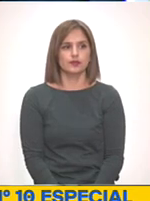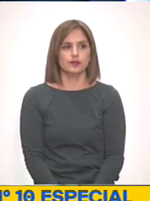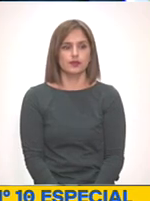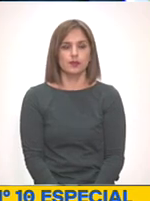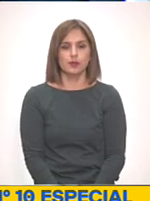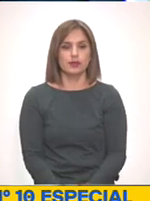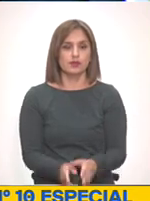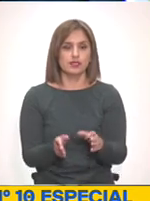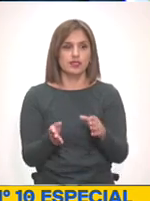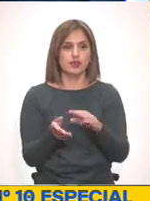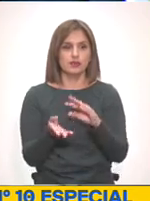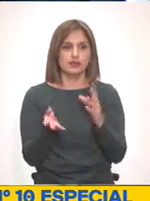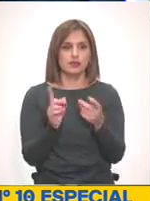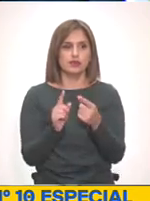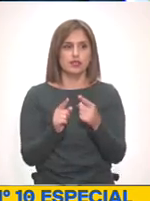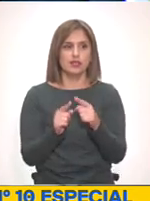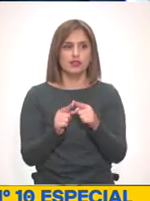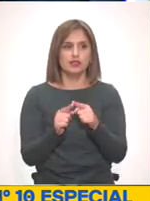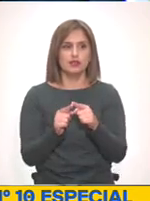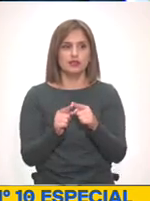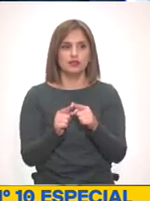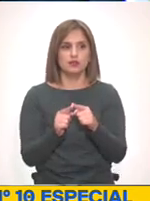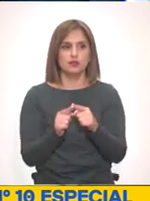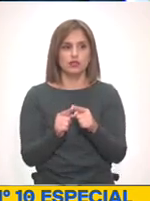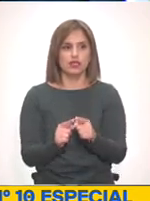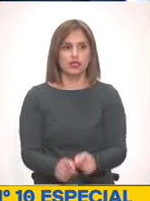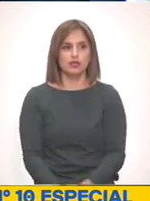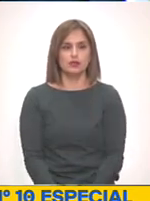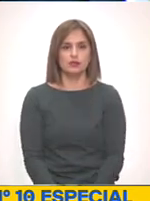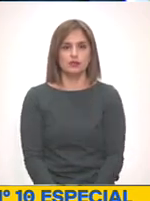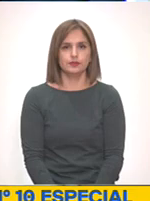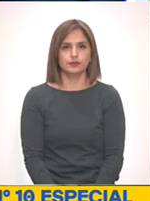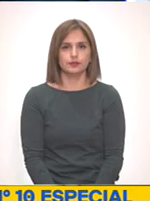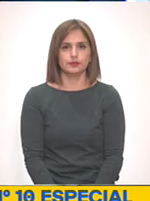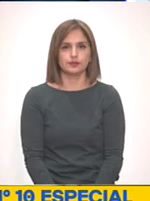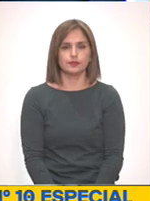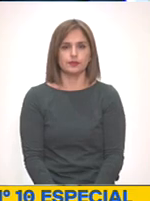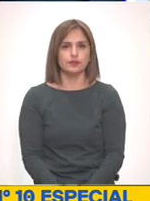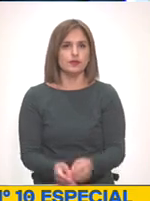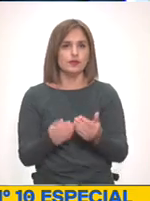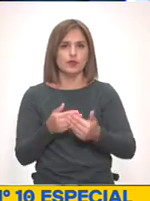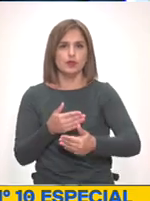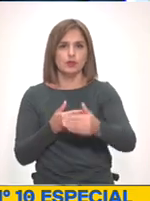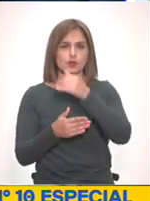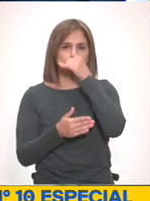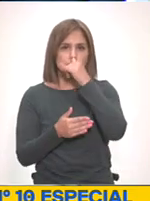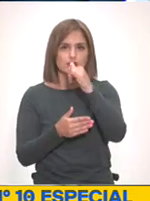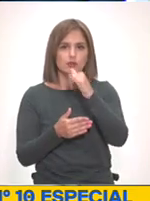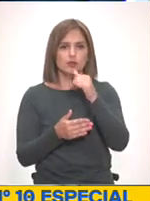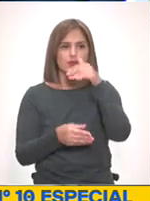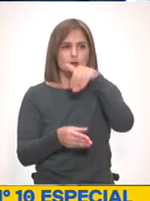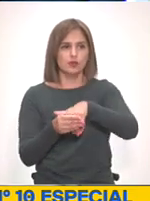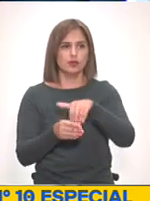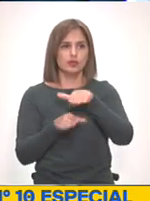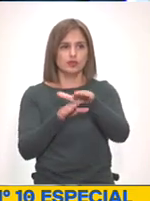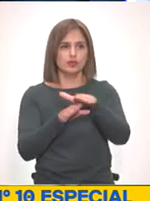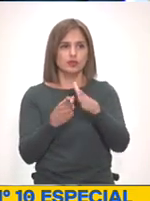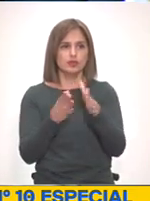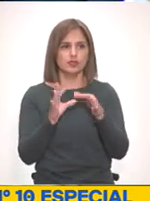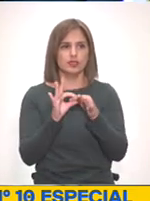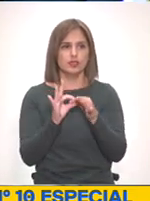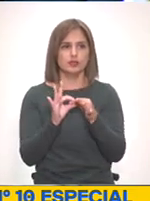chile y que tiene desde hace años y que lo más probable se extienda por mucho tiempo más votaré a favor muchas gracias